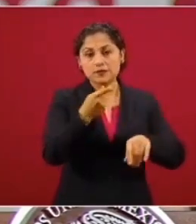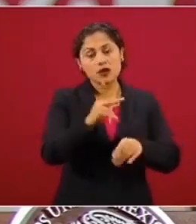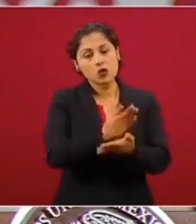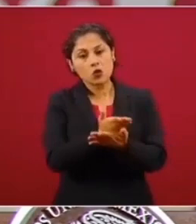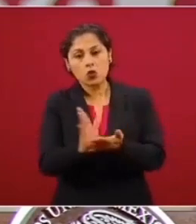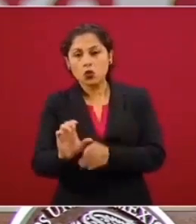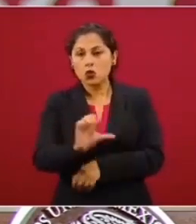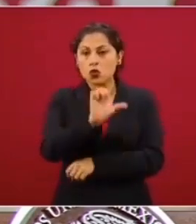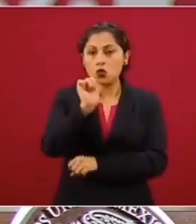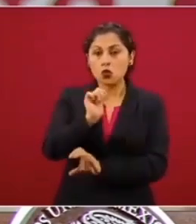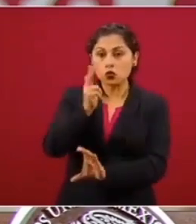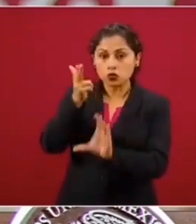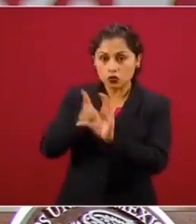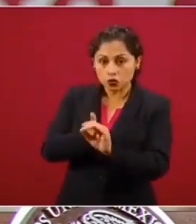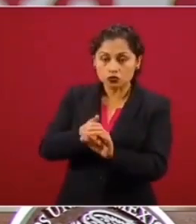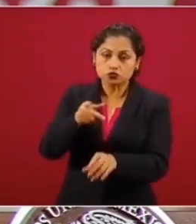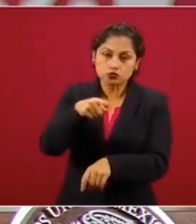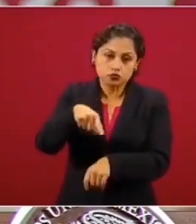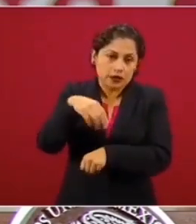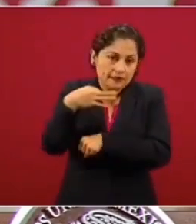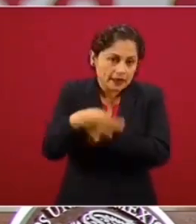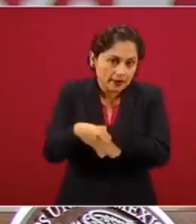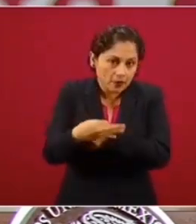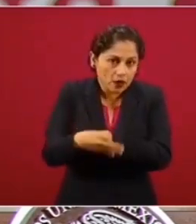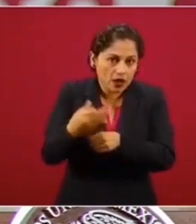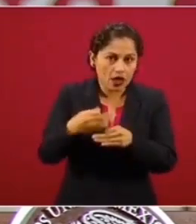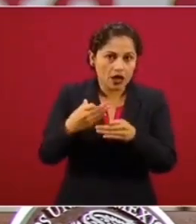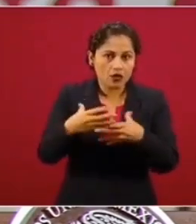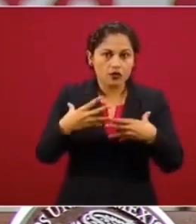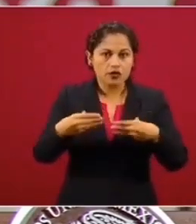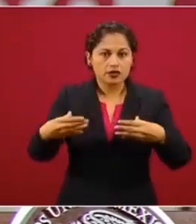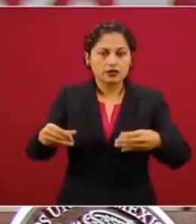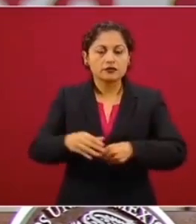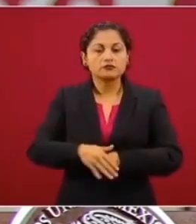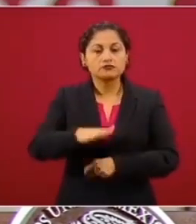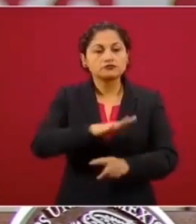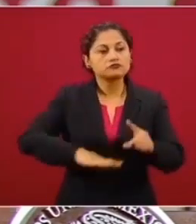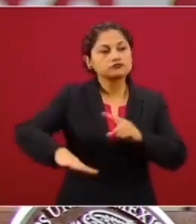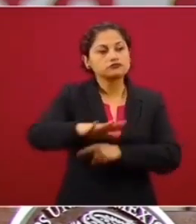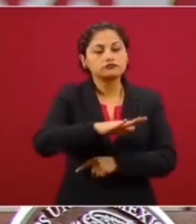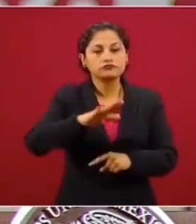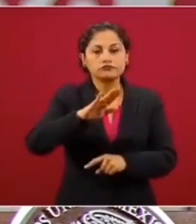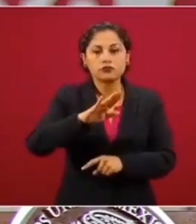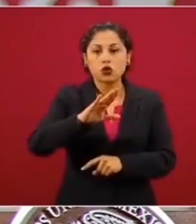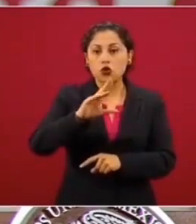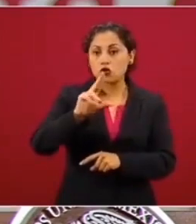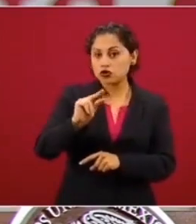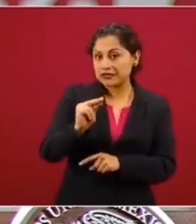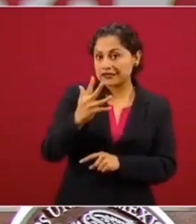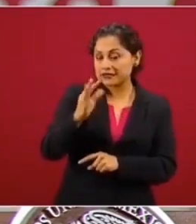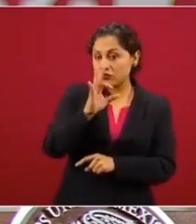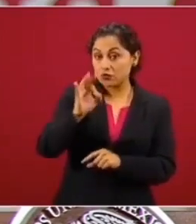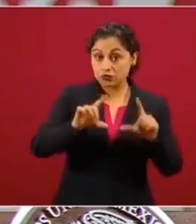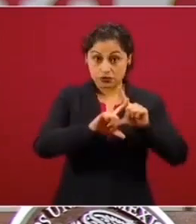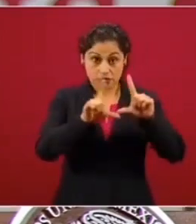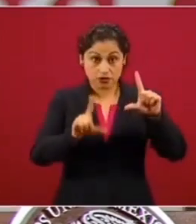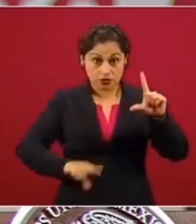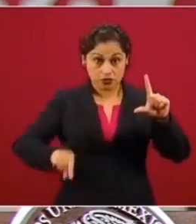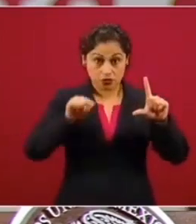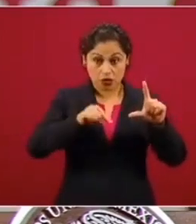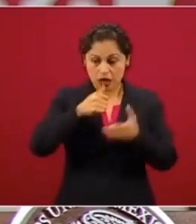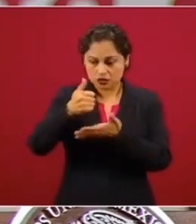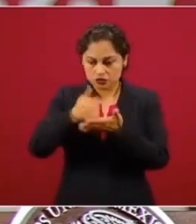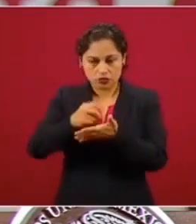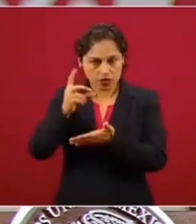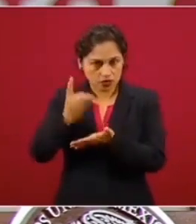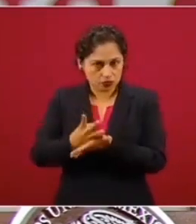durante esta pandemia a partir de eso el 85% de las personas en todo el país no fue solamente en la ciudad